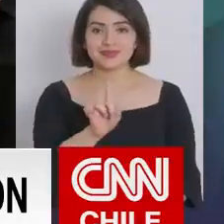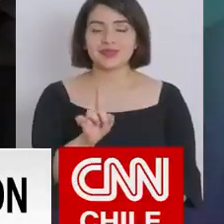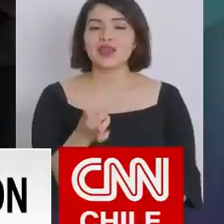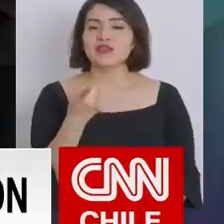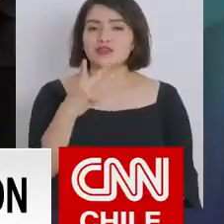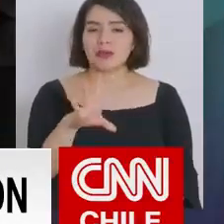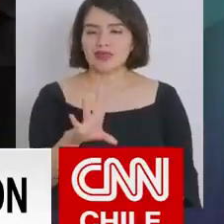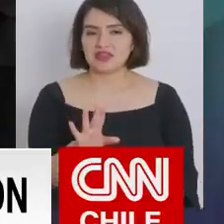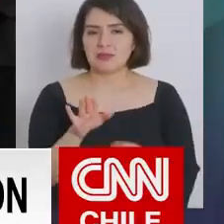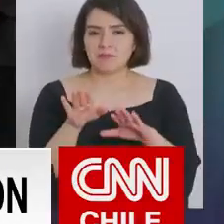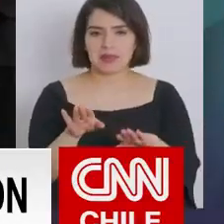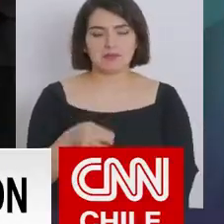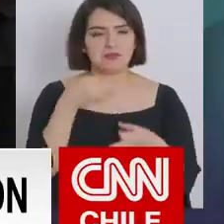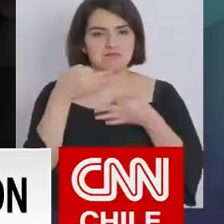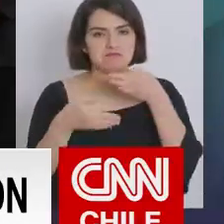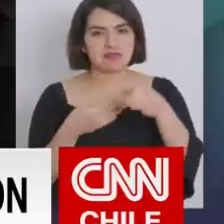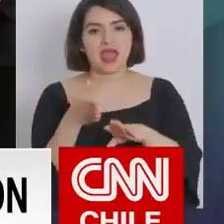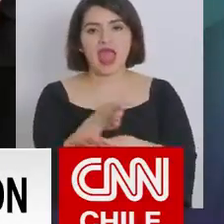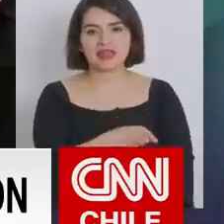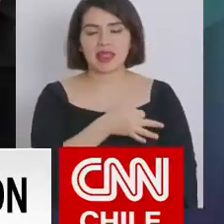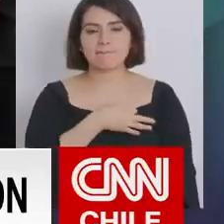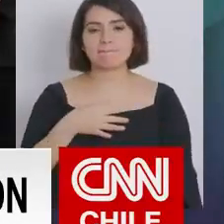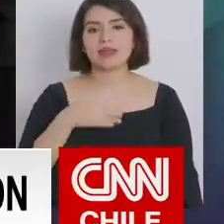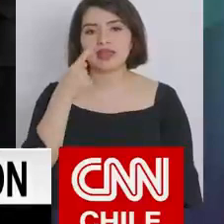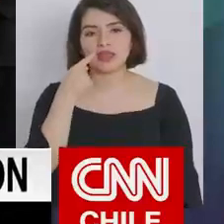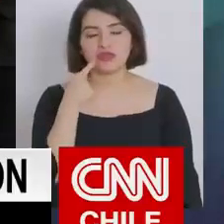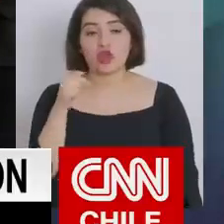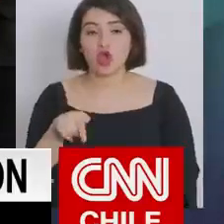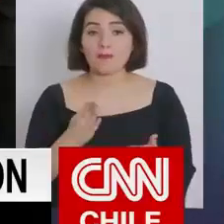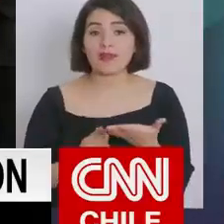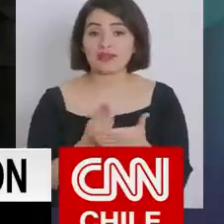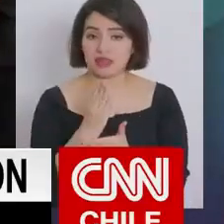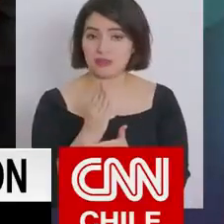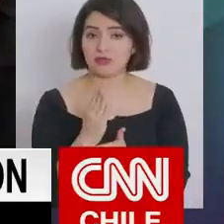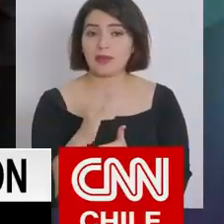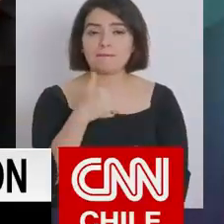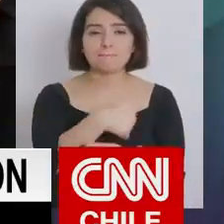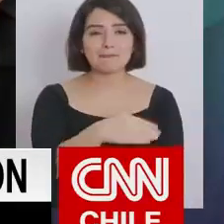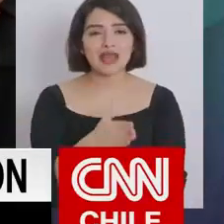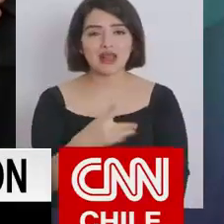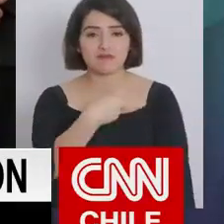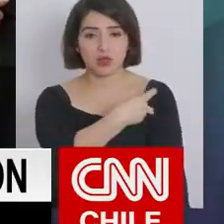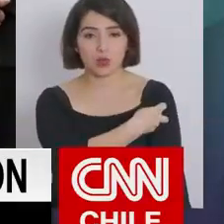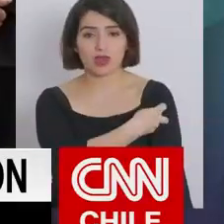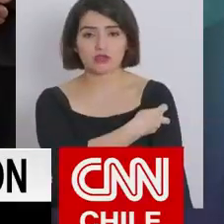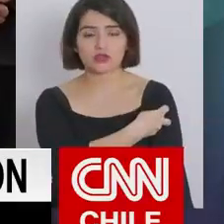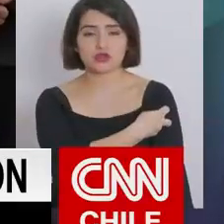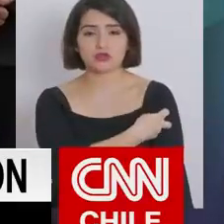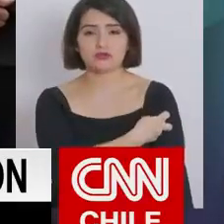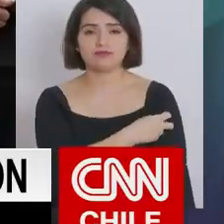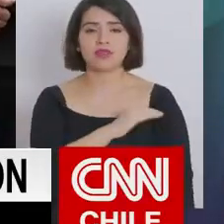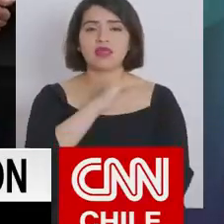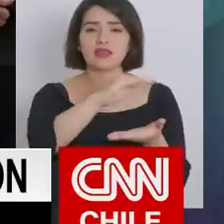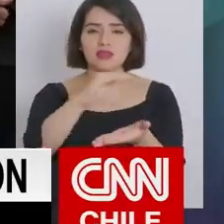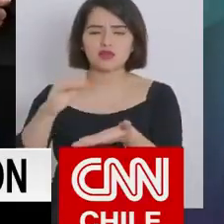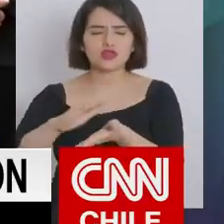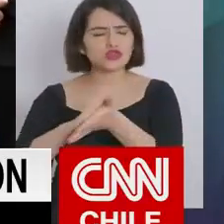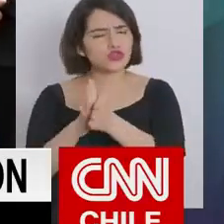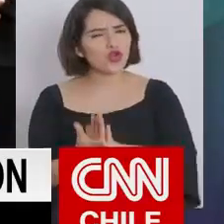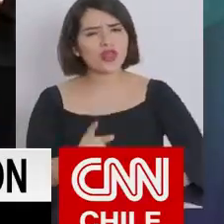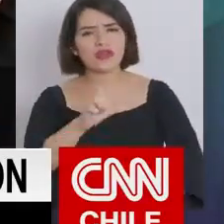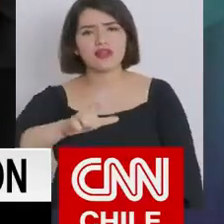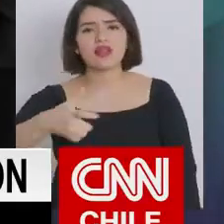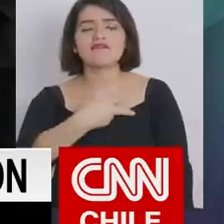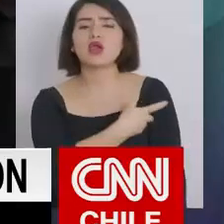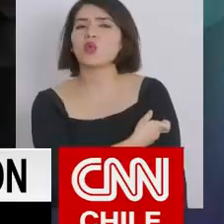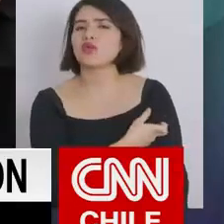Solamente me sumo a las palabras del ministro. Hoy día nosotros partimos con este plan de vacunación. Se han distribuido todas las vacunas en